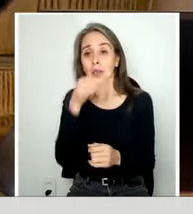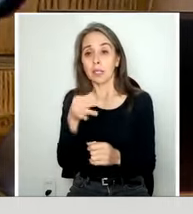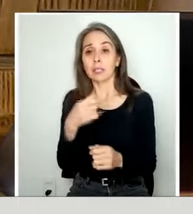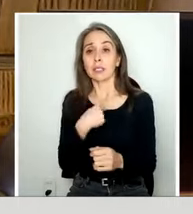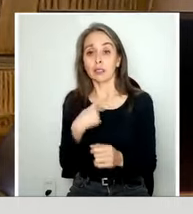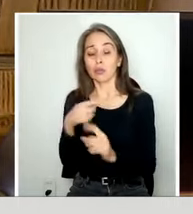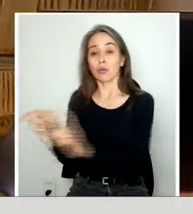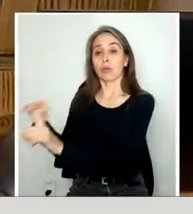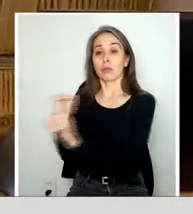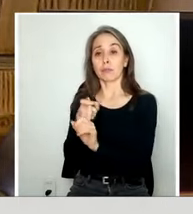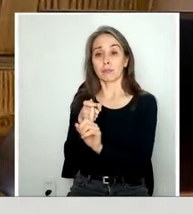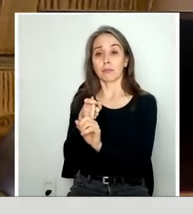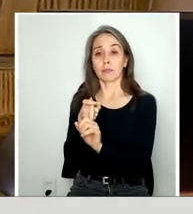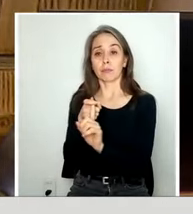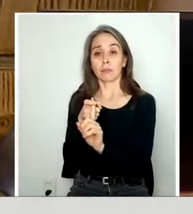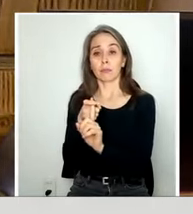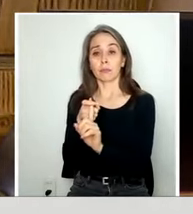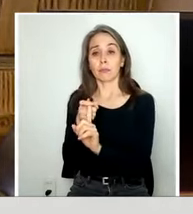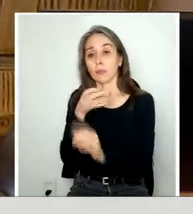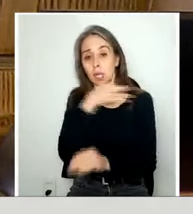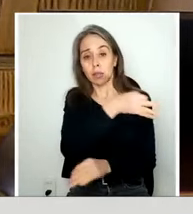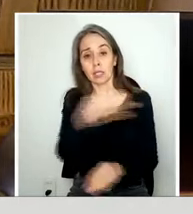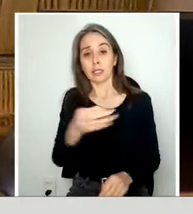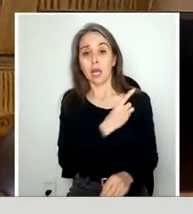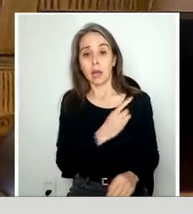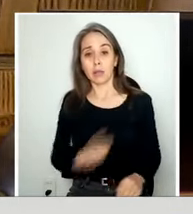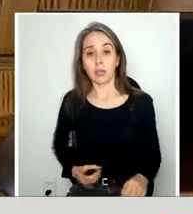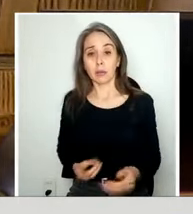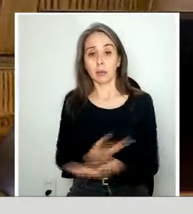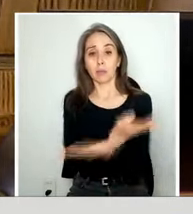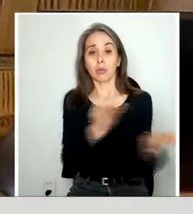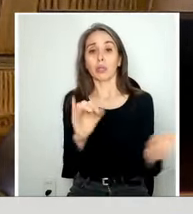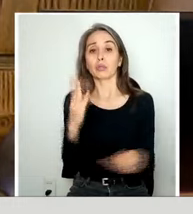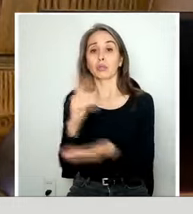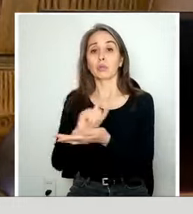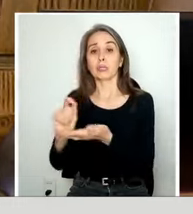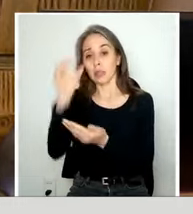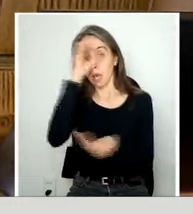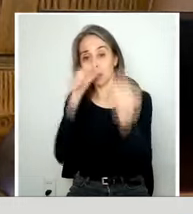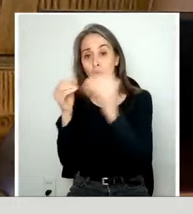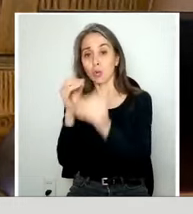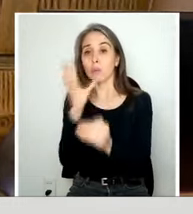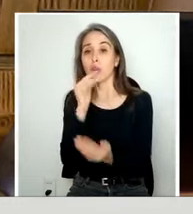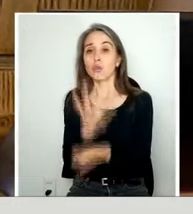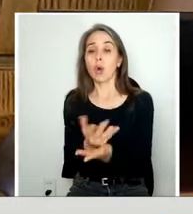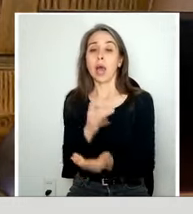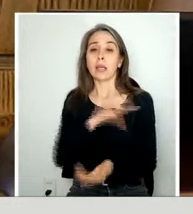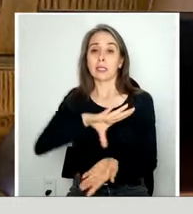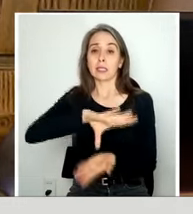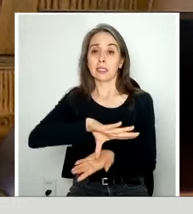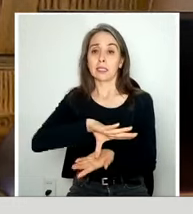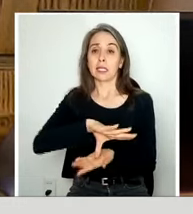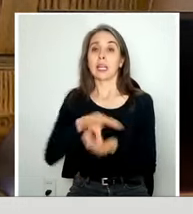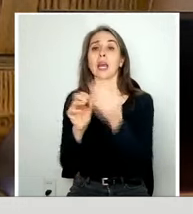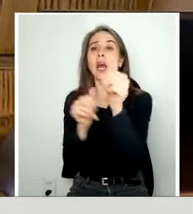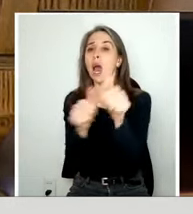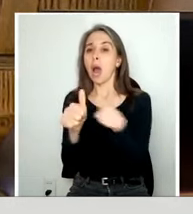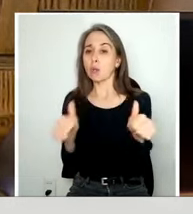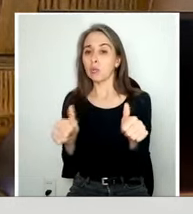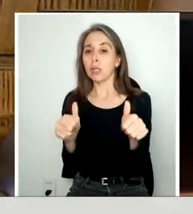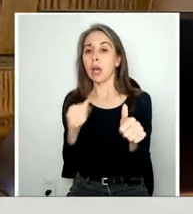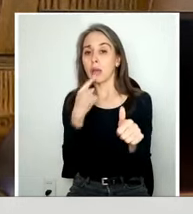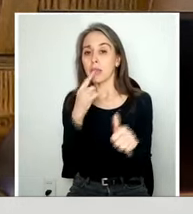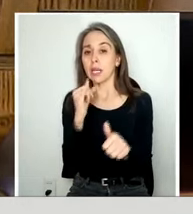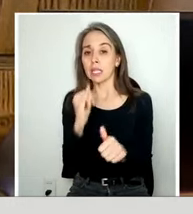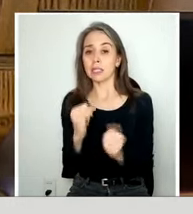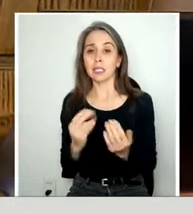yo a hacia ustedes los parlamentarios y a la subsecretaria de turismo que no existe en este país a que las autoridades reconozcan que es indispensable